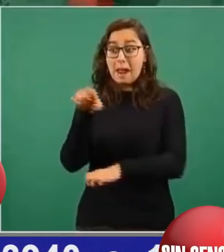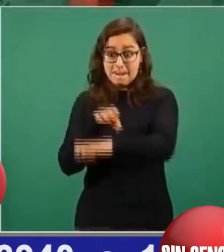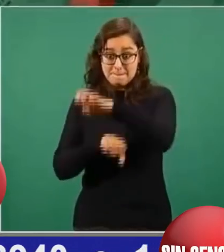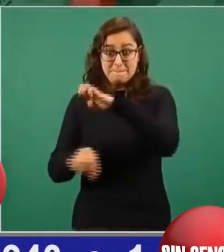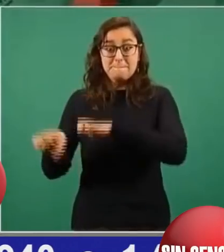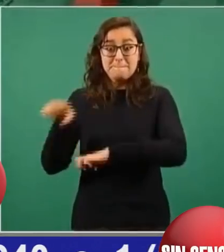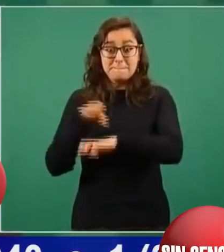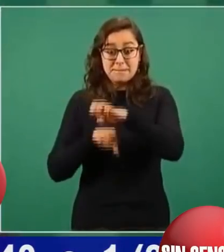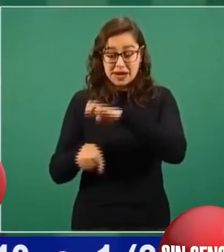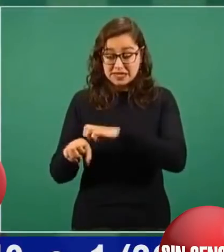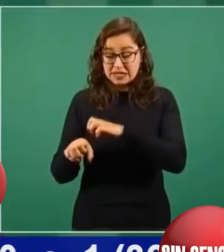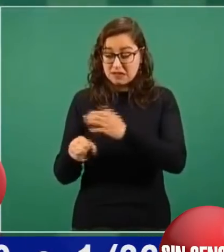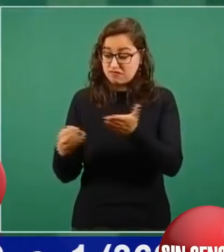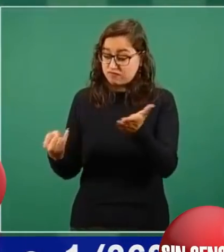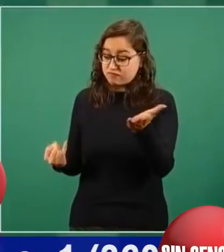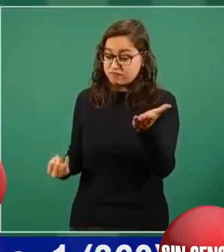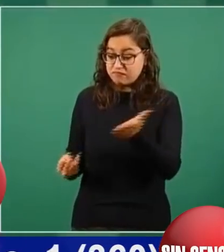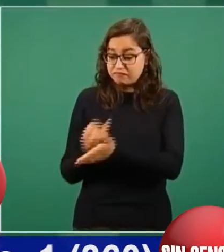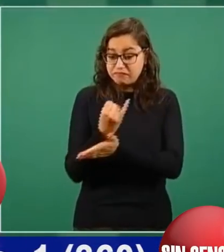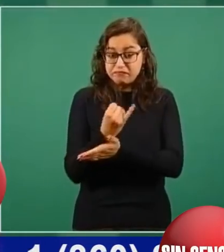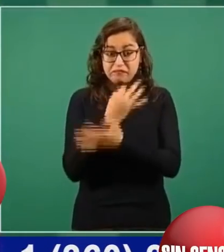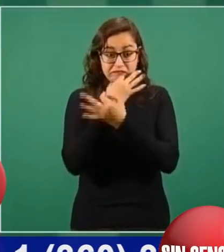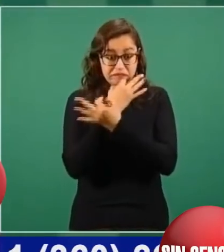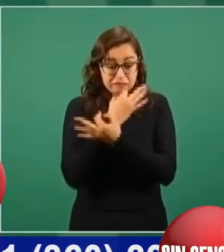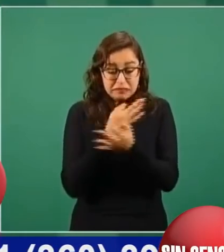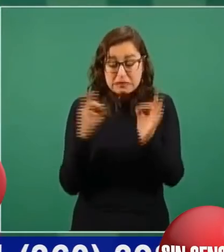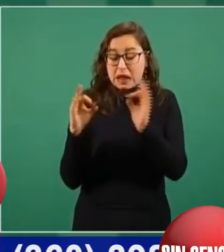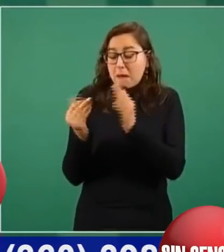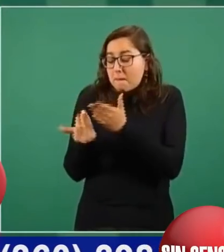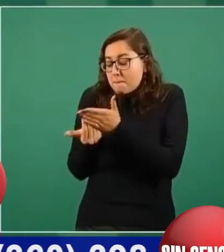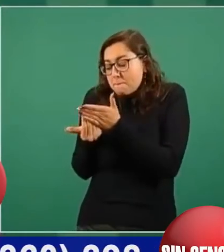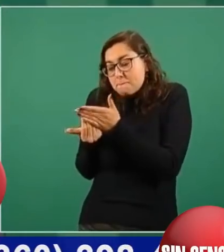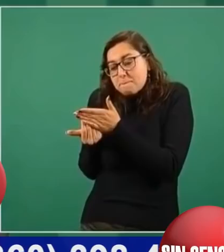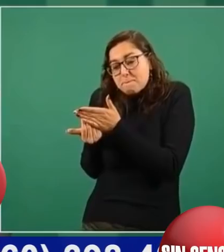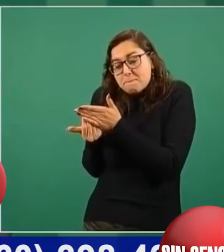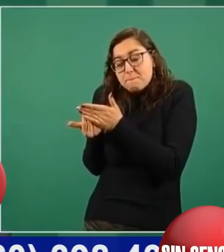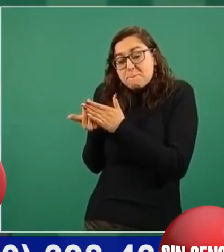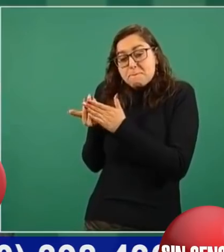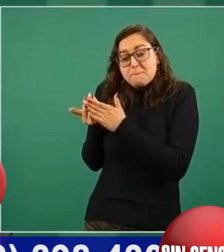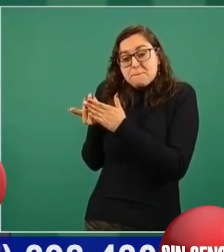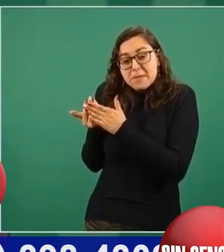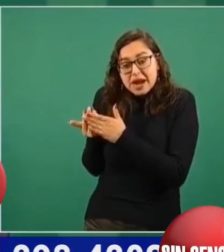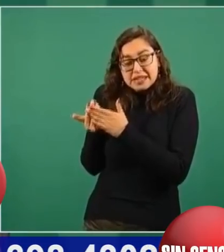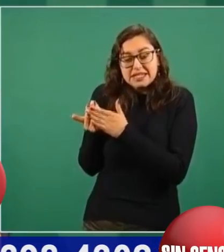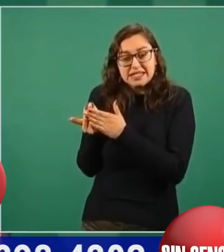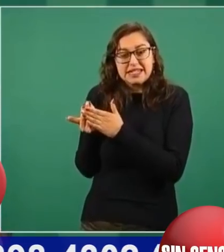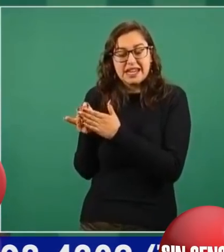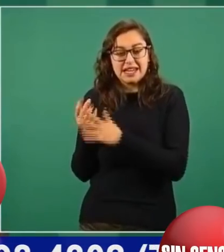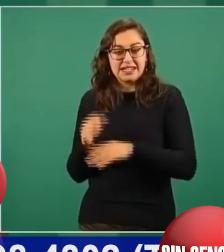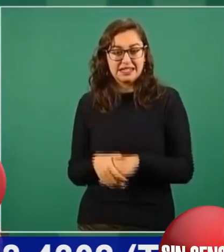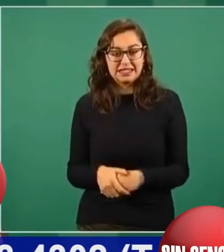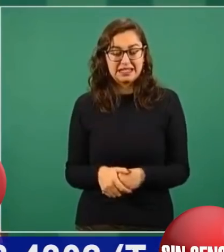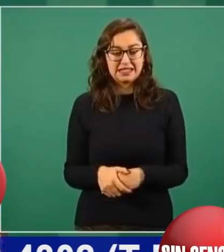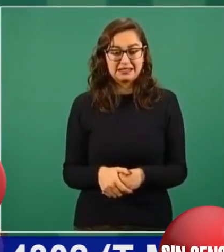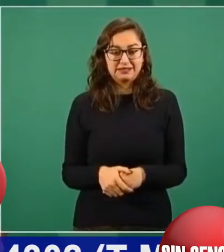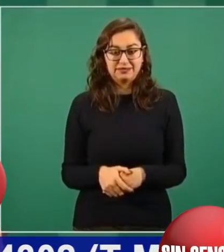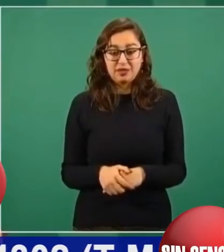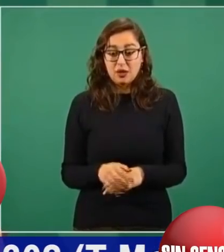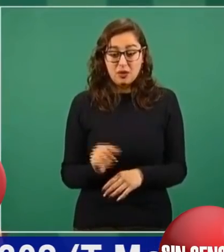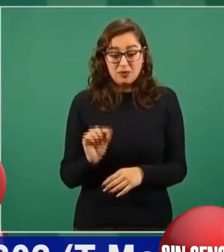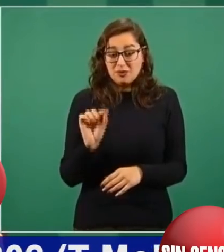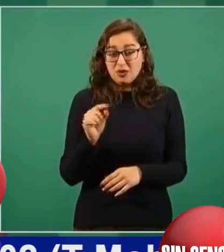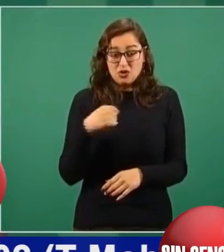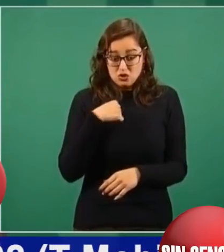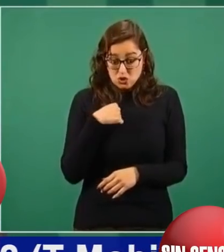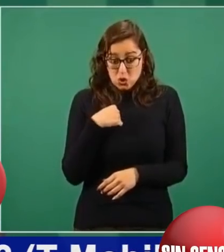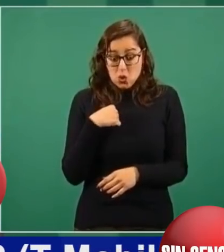la madrugada del día que tenía yo que salir a informar sobre el